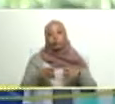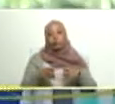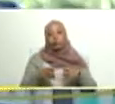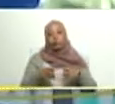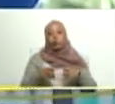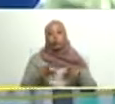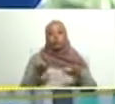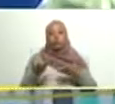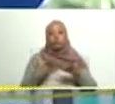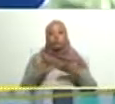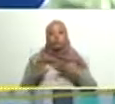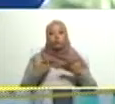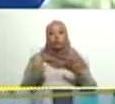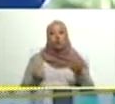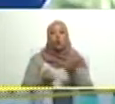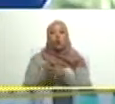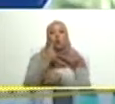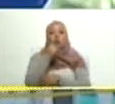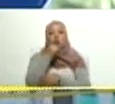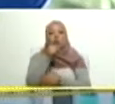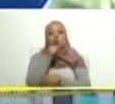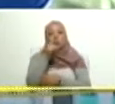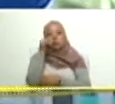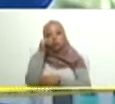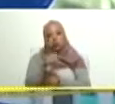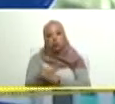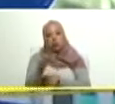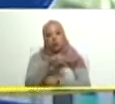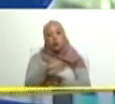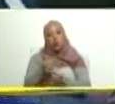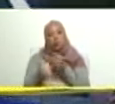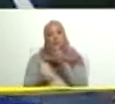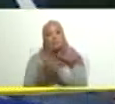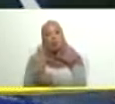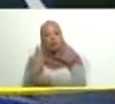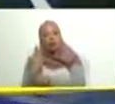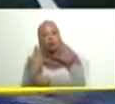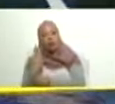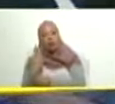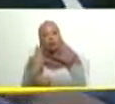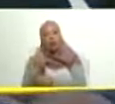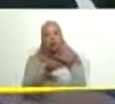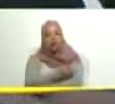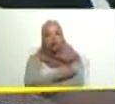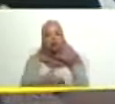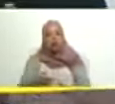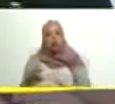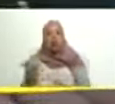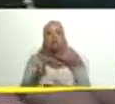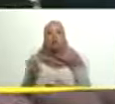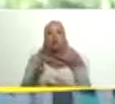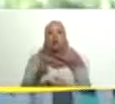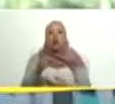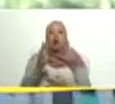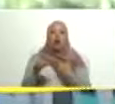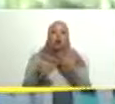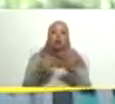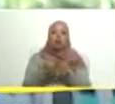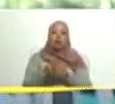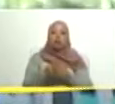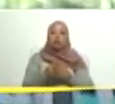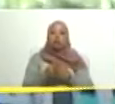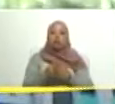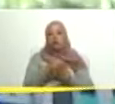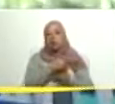Hay que extender las manos y tomar las manos de millones de venezolanos y venezolanas